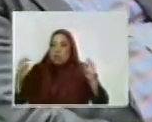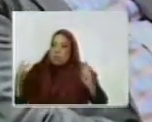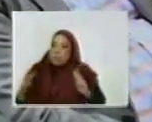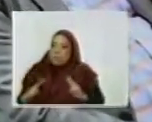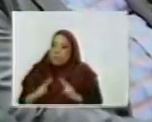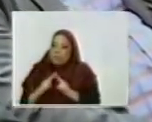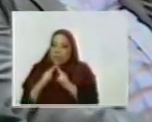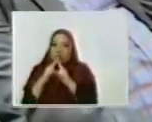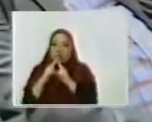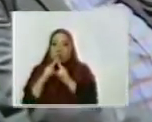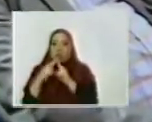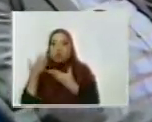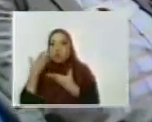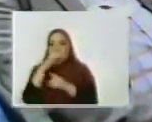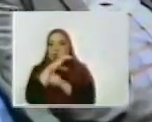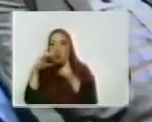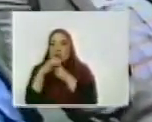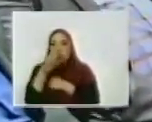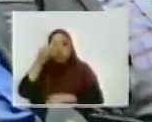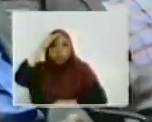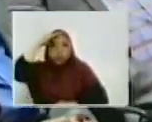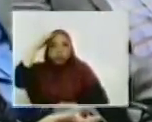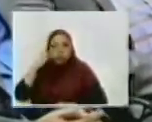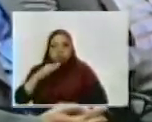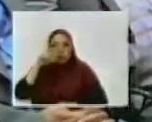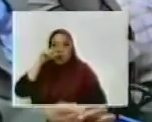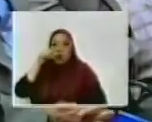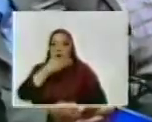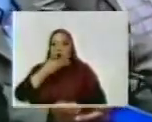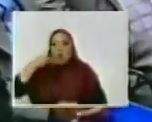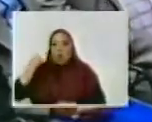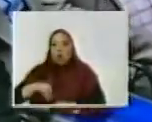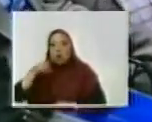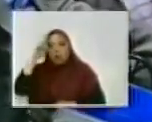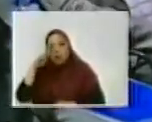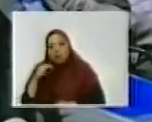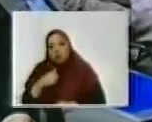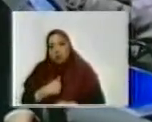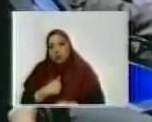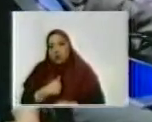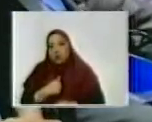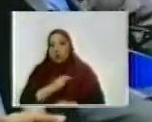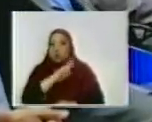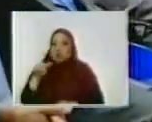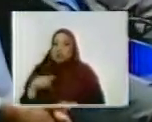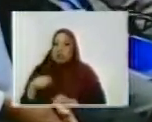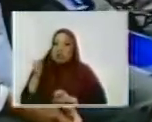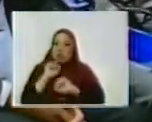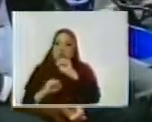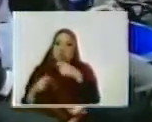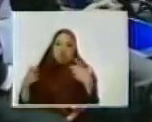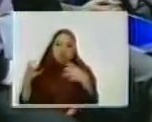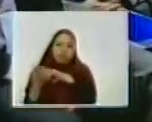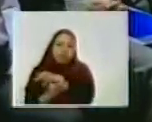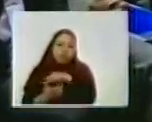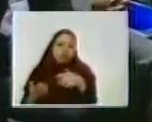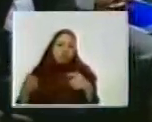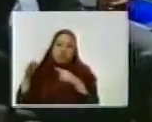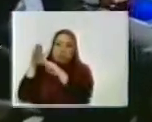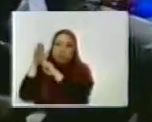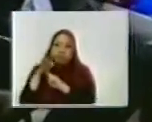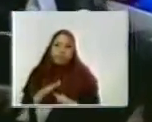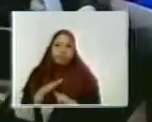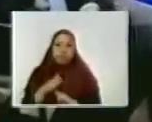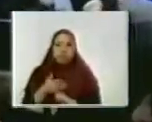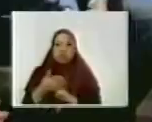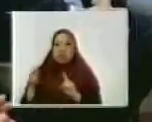encuentro entre el curtido guerrillero y el joven militar revolucionario. Nos ha tocado enfrentar toda clase de vicisitudes,